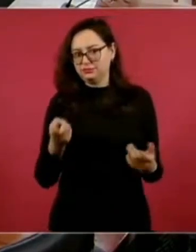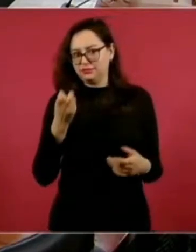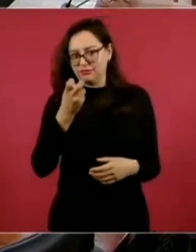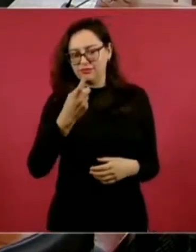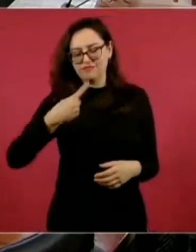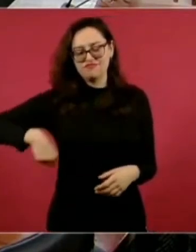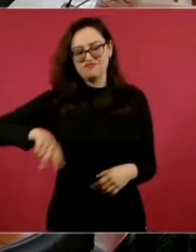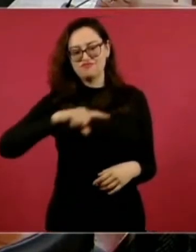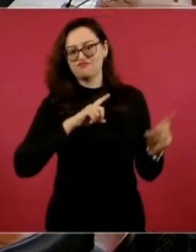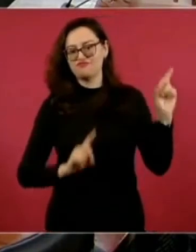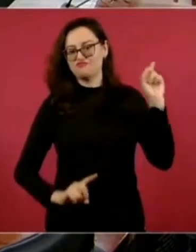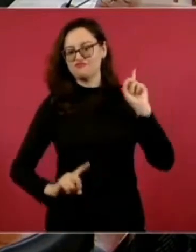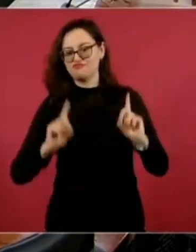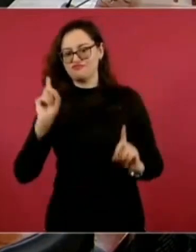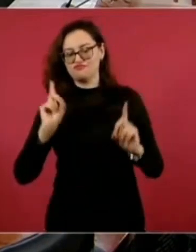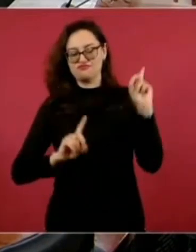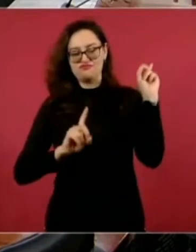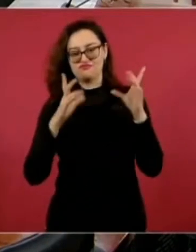Y lo otro,